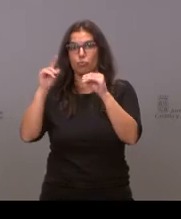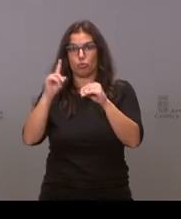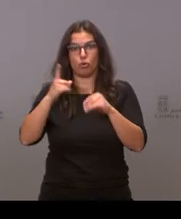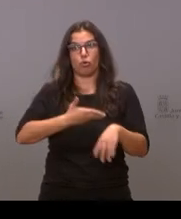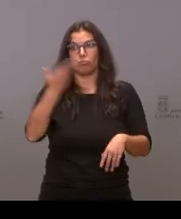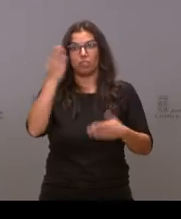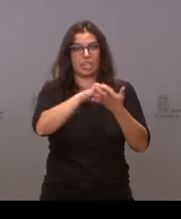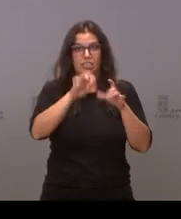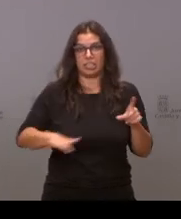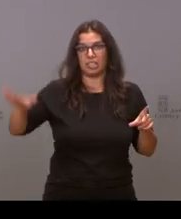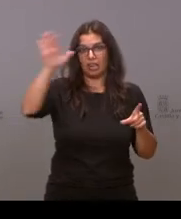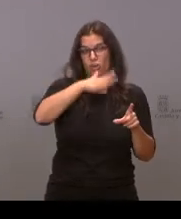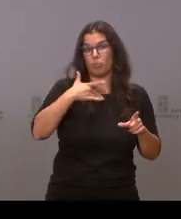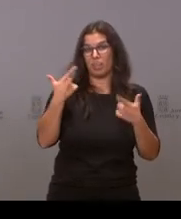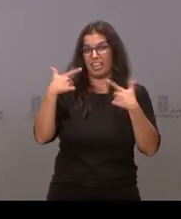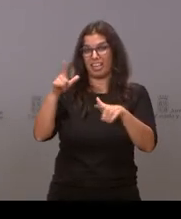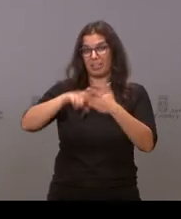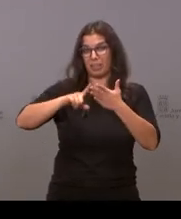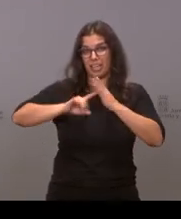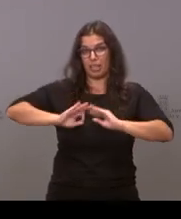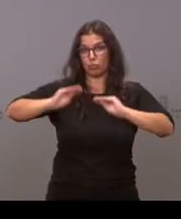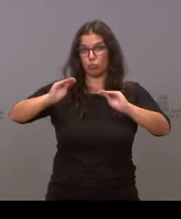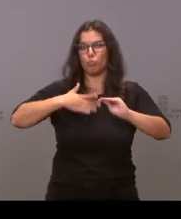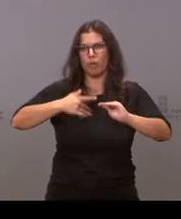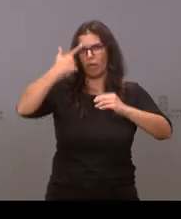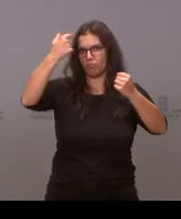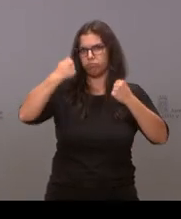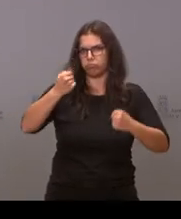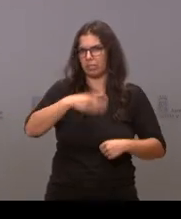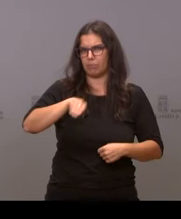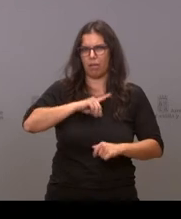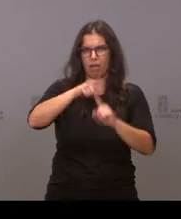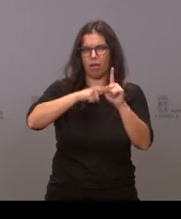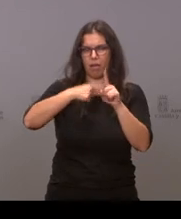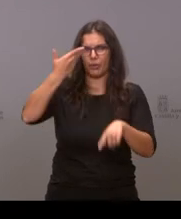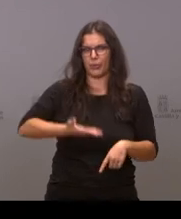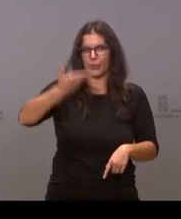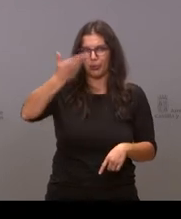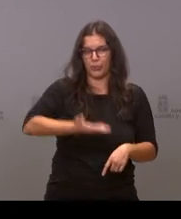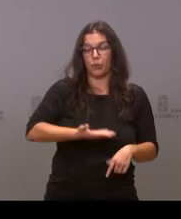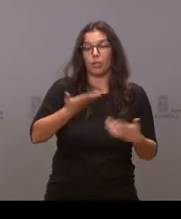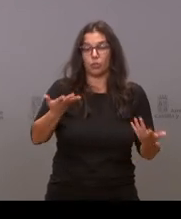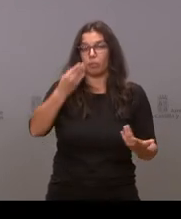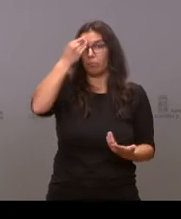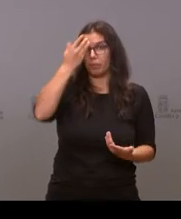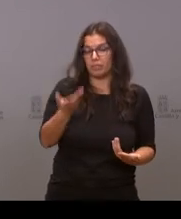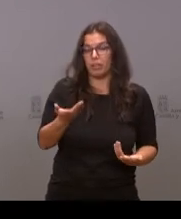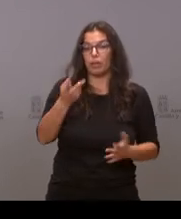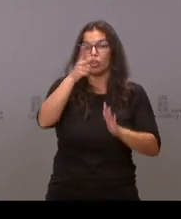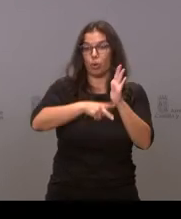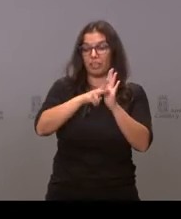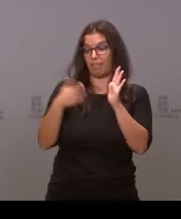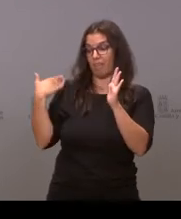león' y probablemente en su especialidad de españa pues tenemos que abordar si aquella norma